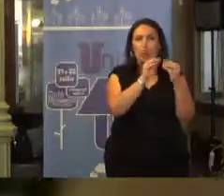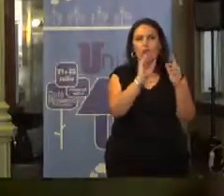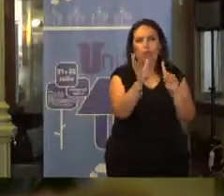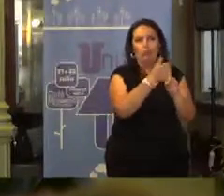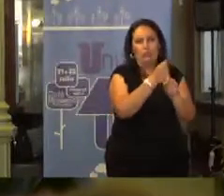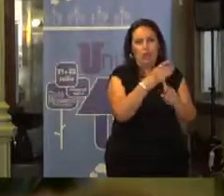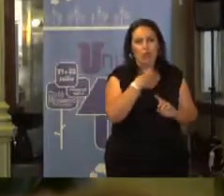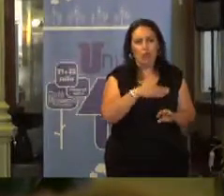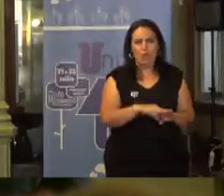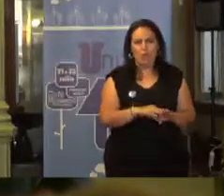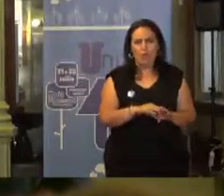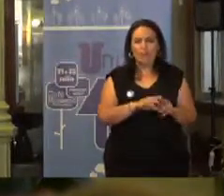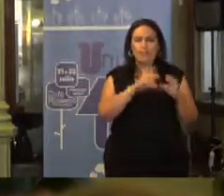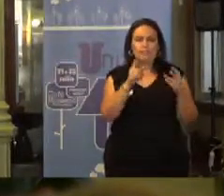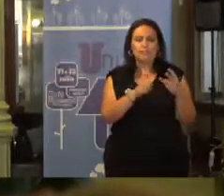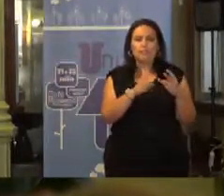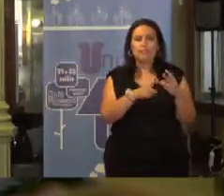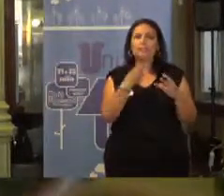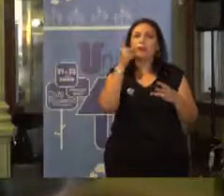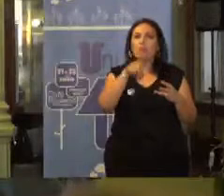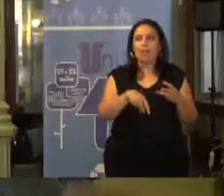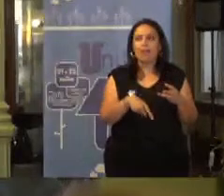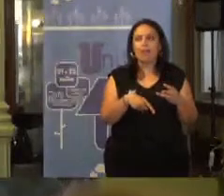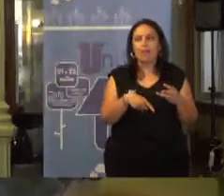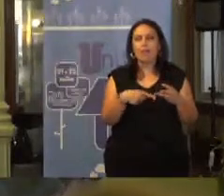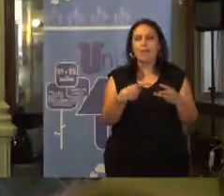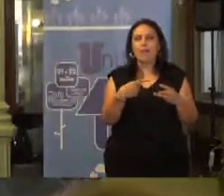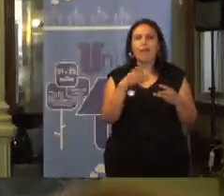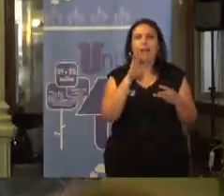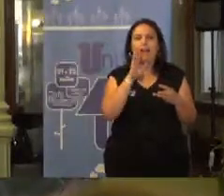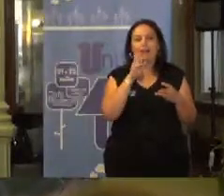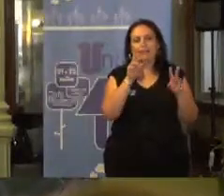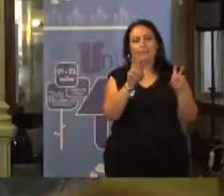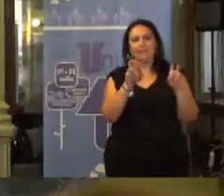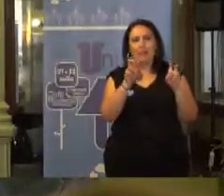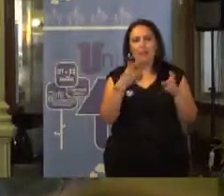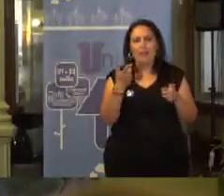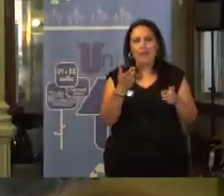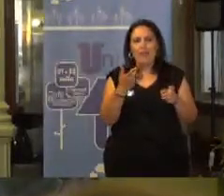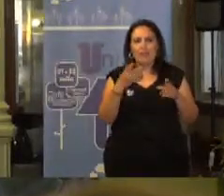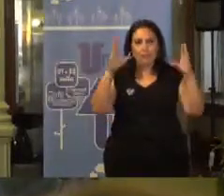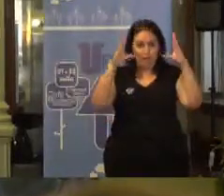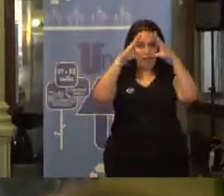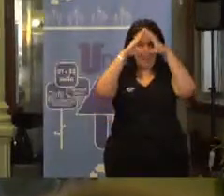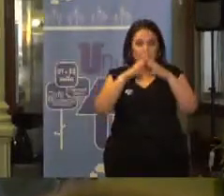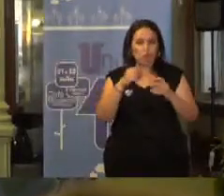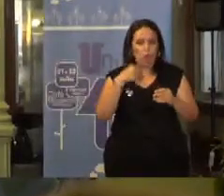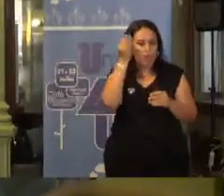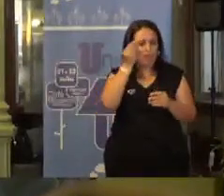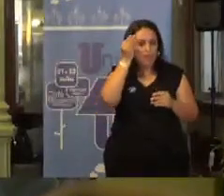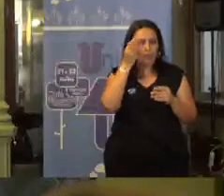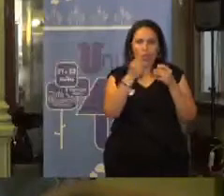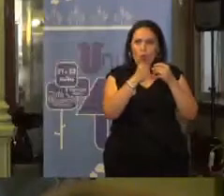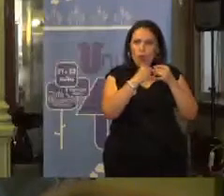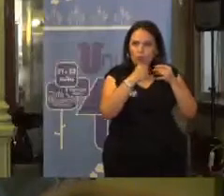Despois está, evidentemente, algo do que falaba antes, o feminismo. Creo que se pode ser un gran fío conductor